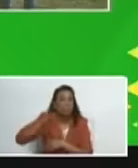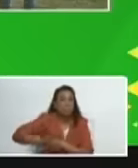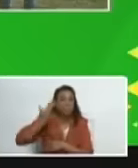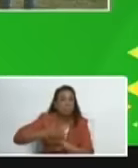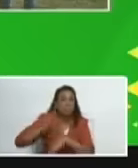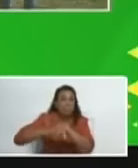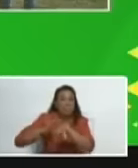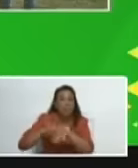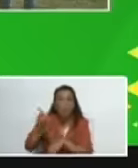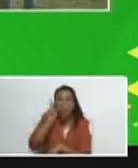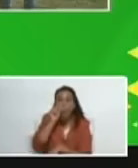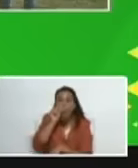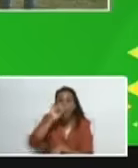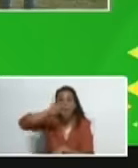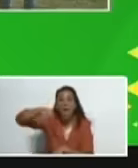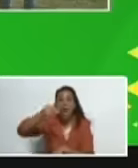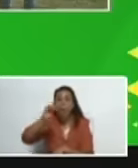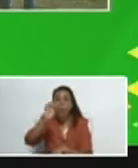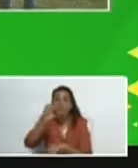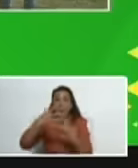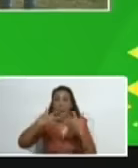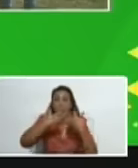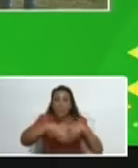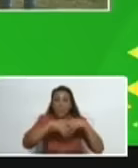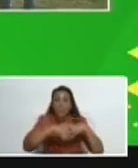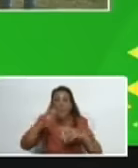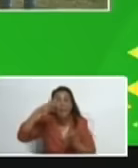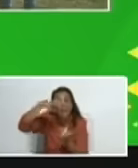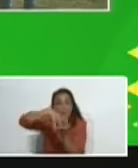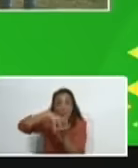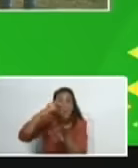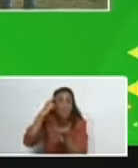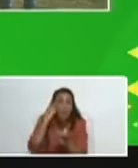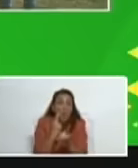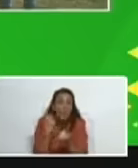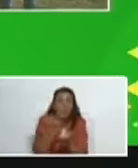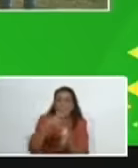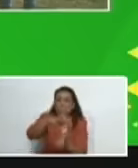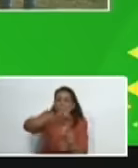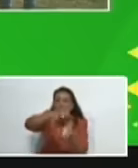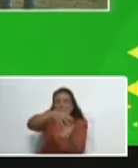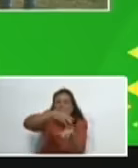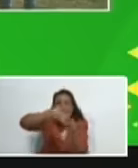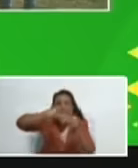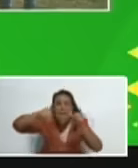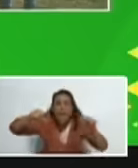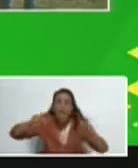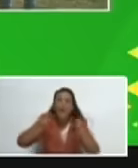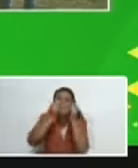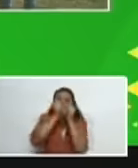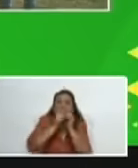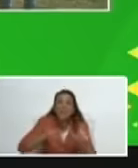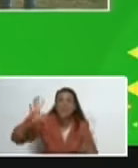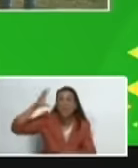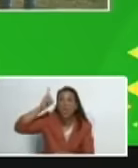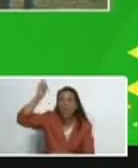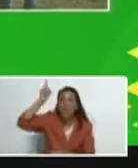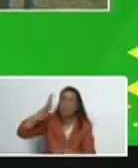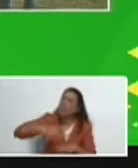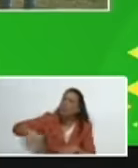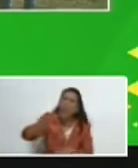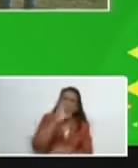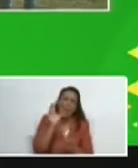Como dice José Rafael Rodríguez, el Estado Bolívar son tierras privilegiadas. Toda